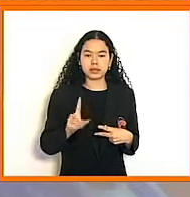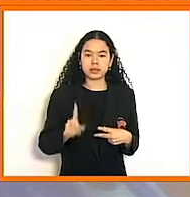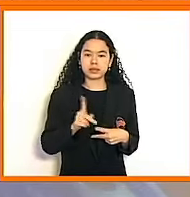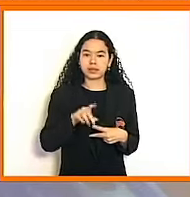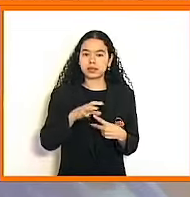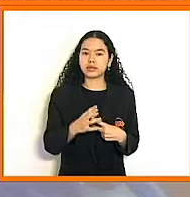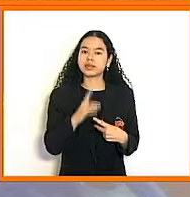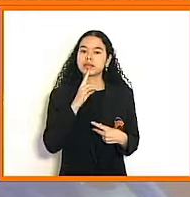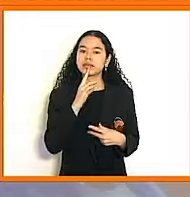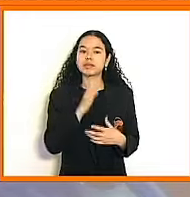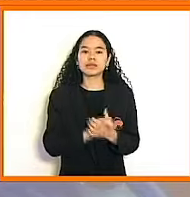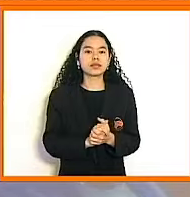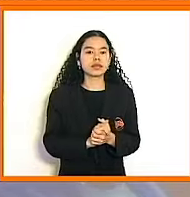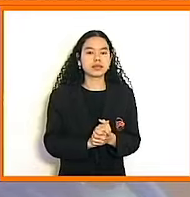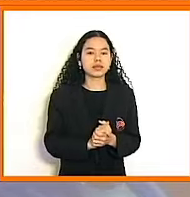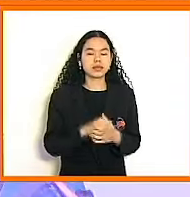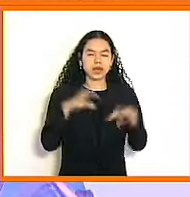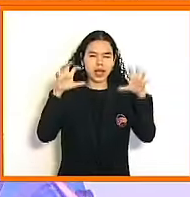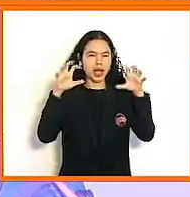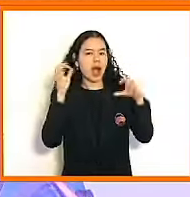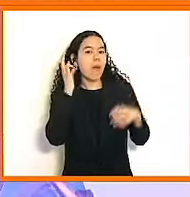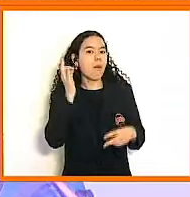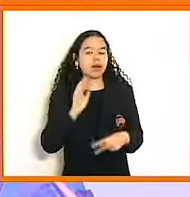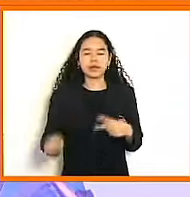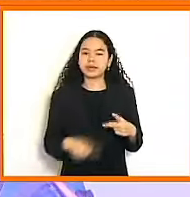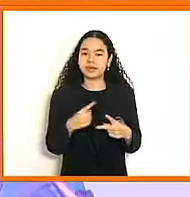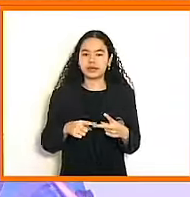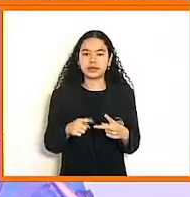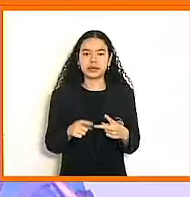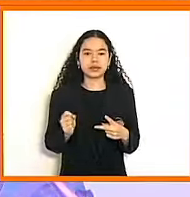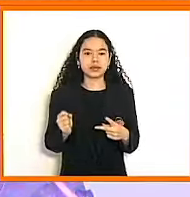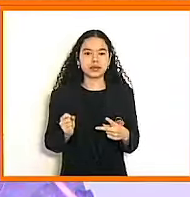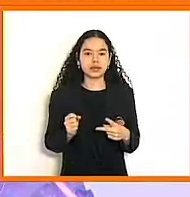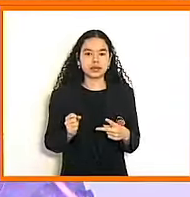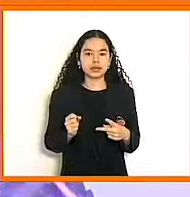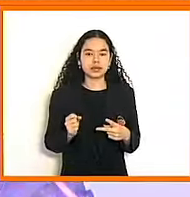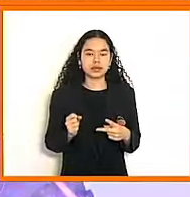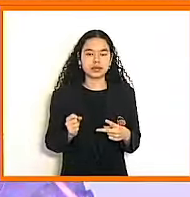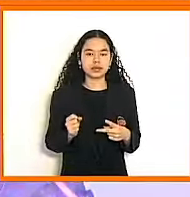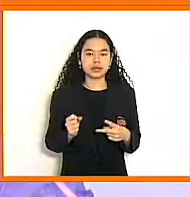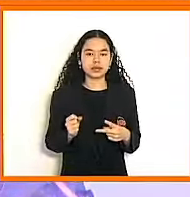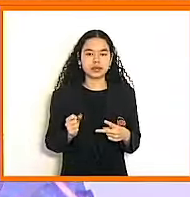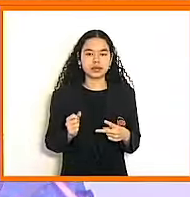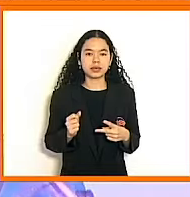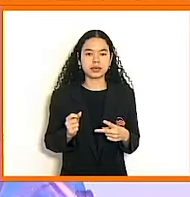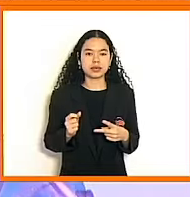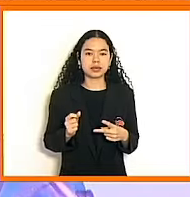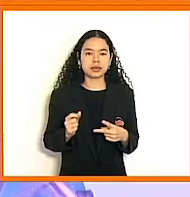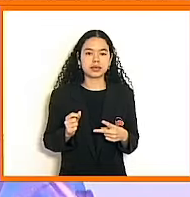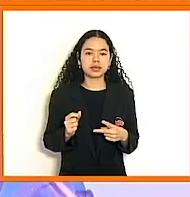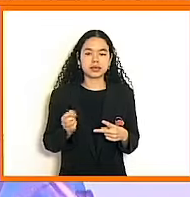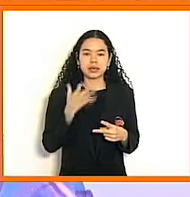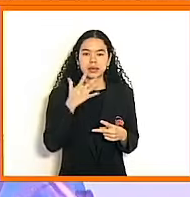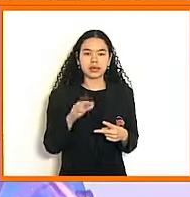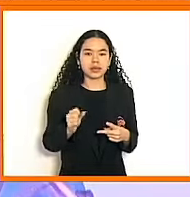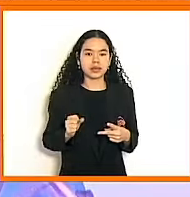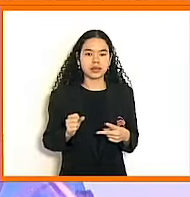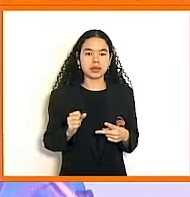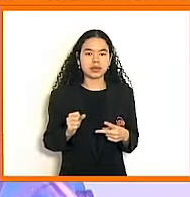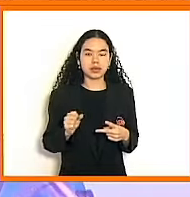con su catrachada la sucia. Segundo número ganador en nuestra posición 2. Su primer dígito es suerte.